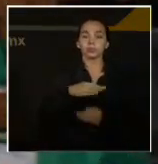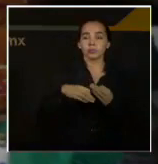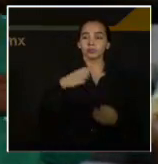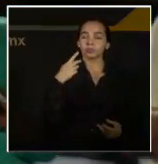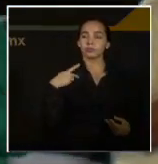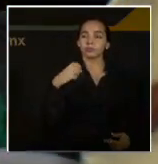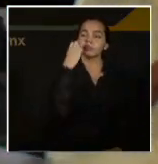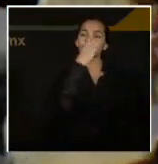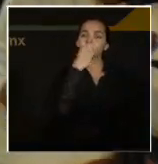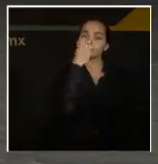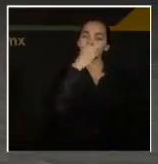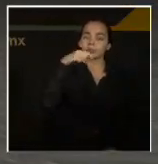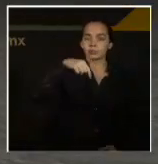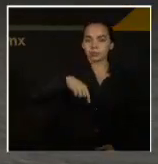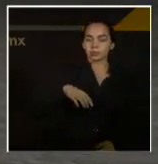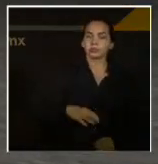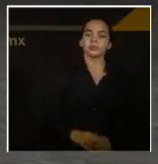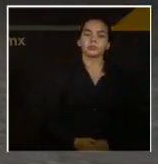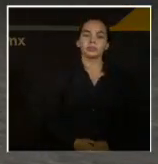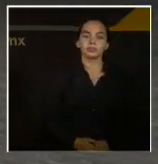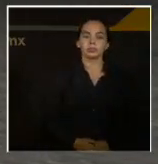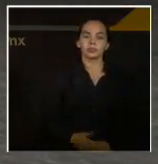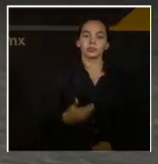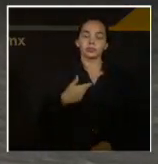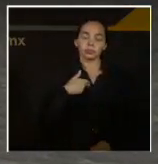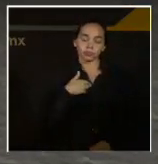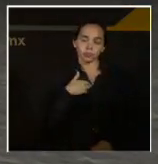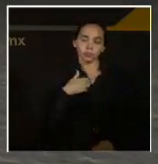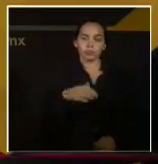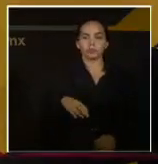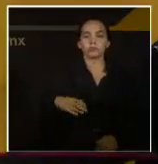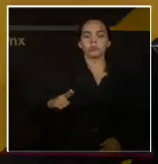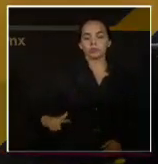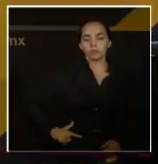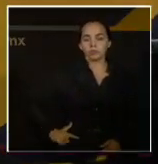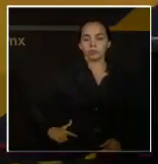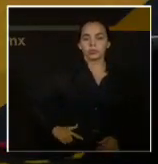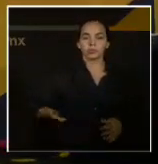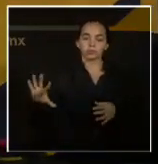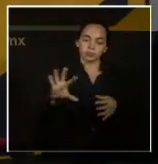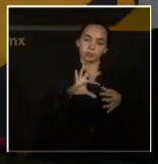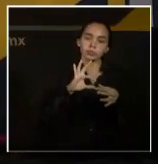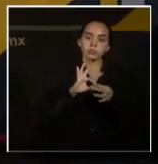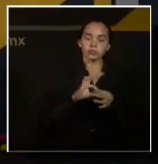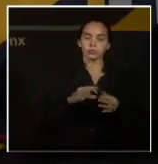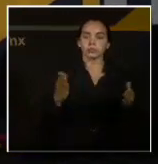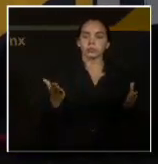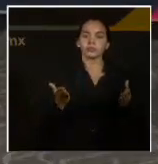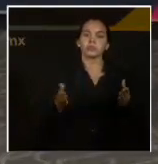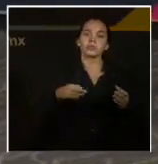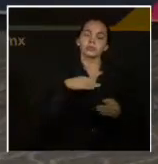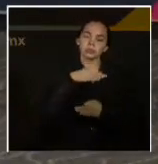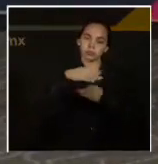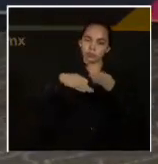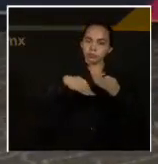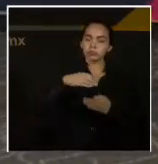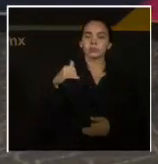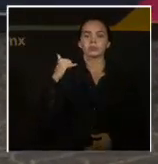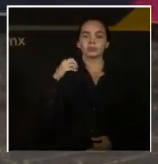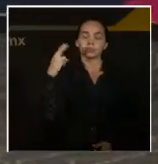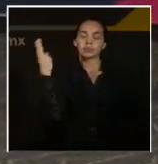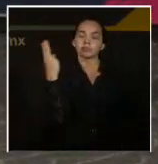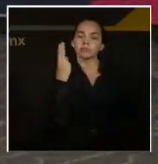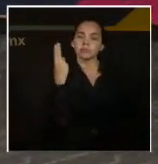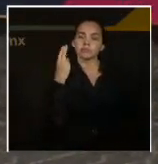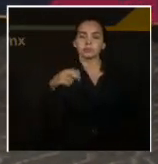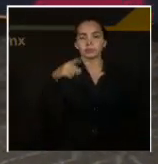y ciudadanos, que tendrán en mí un gobernador aliado, gestor de todo lo que Yucatán requiera